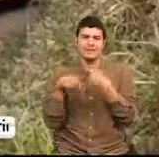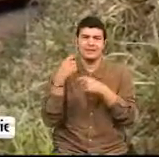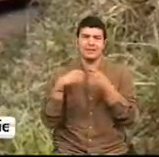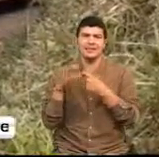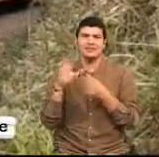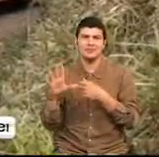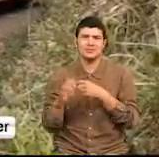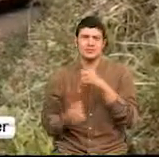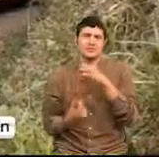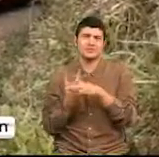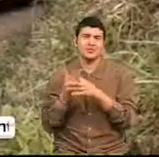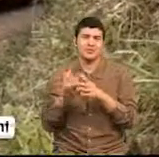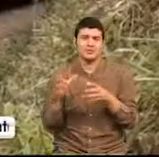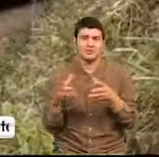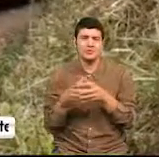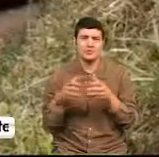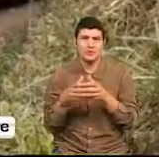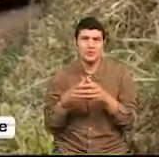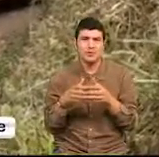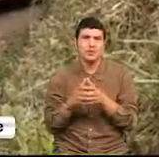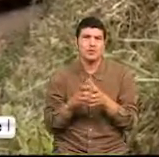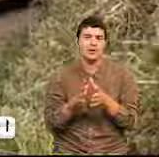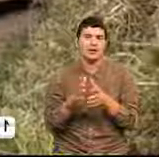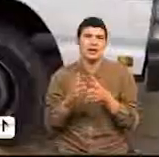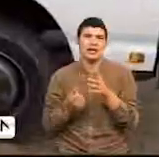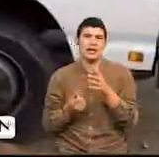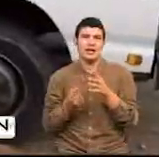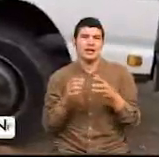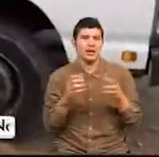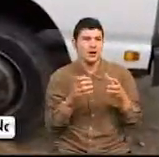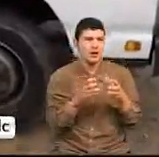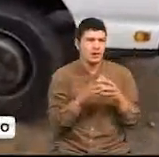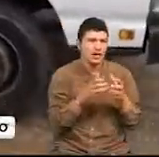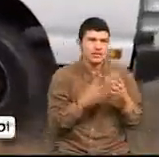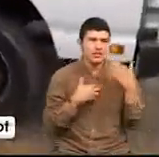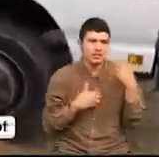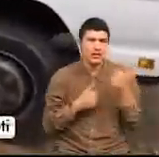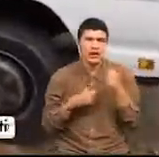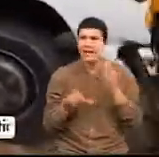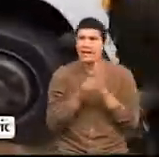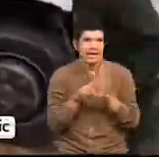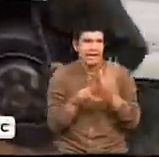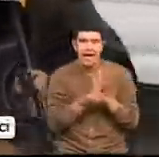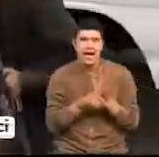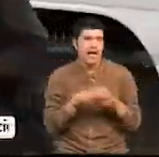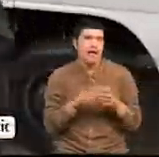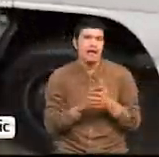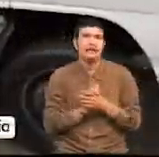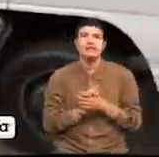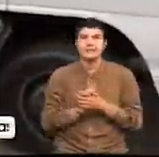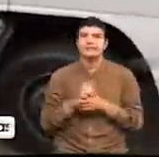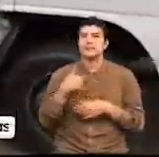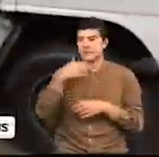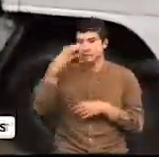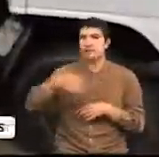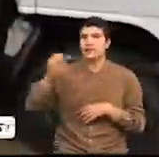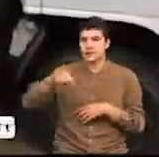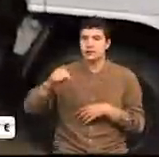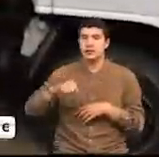grupos insurgentes, grupos delincuenciales comunes, organizaciones armadas, ilegales? Estoy seguro que sí.